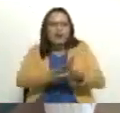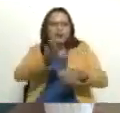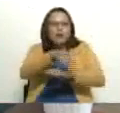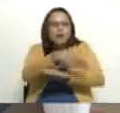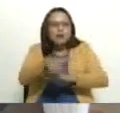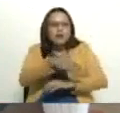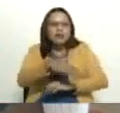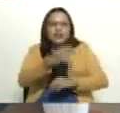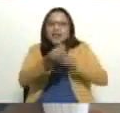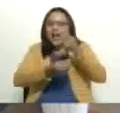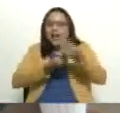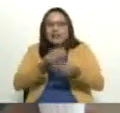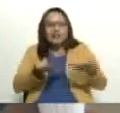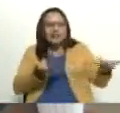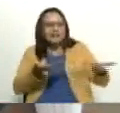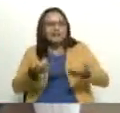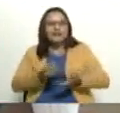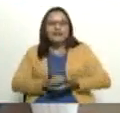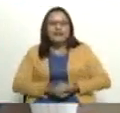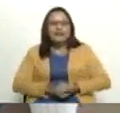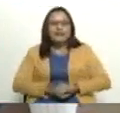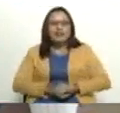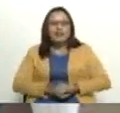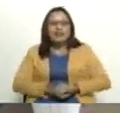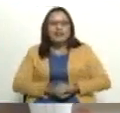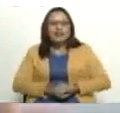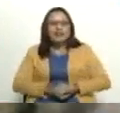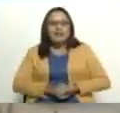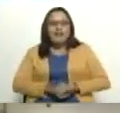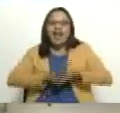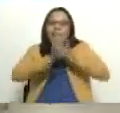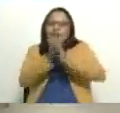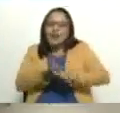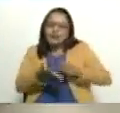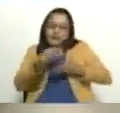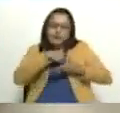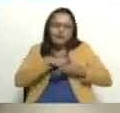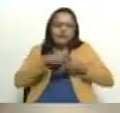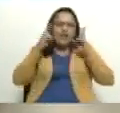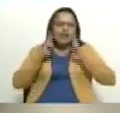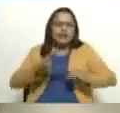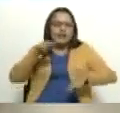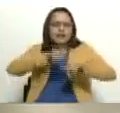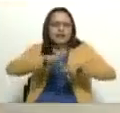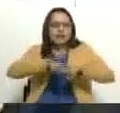lo que hace es pervertir pues, el alma de un niño.